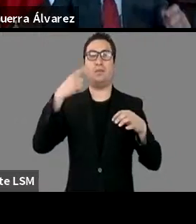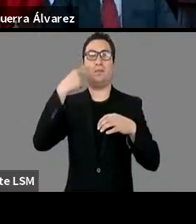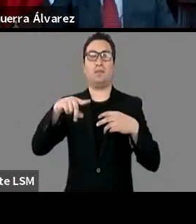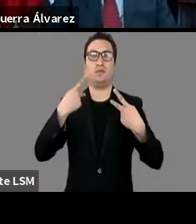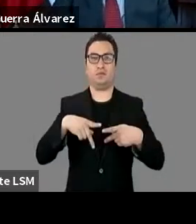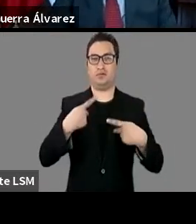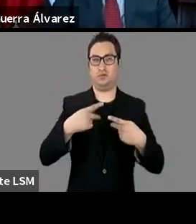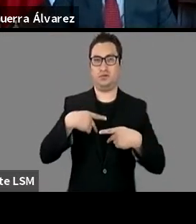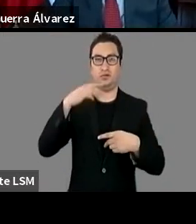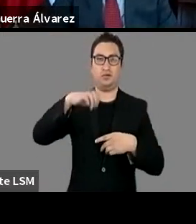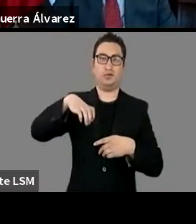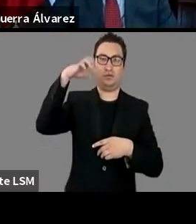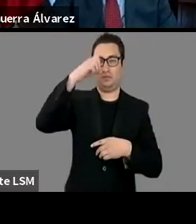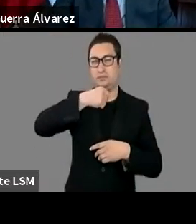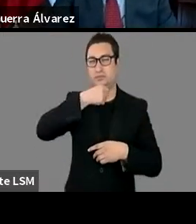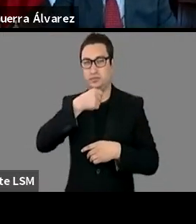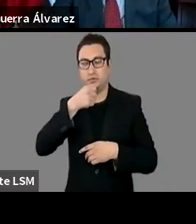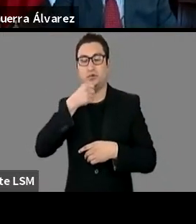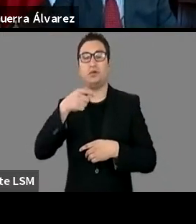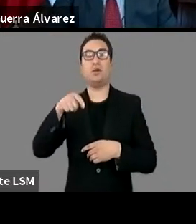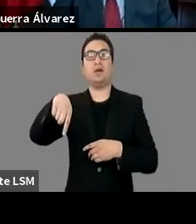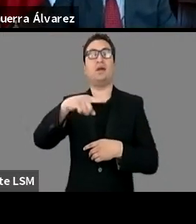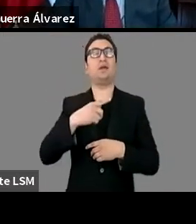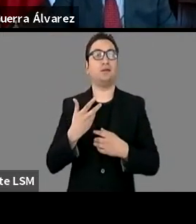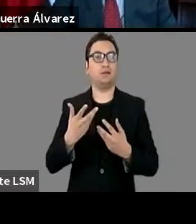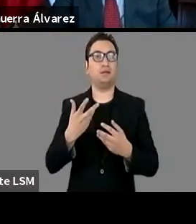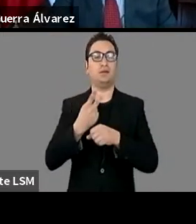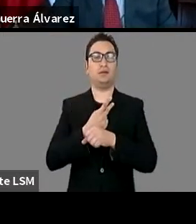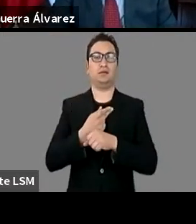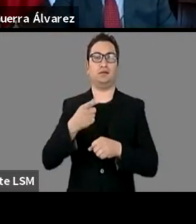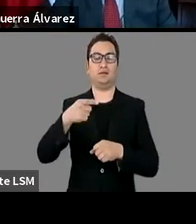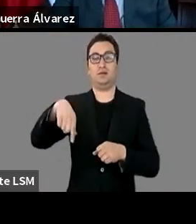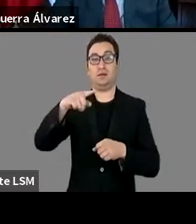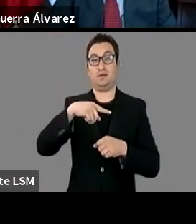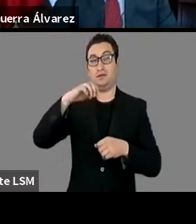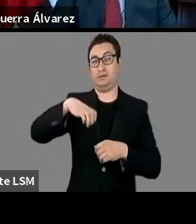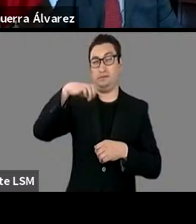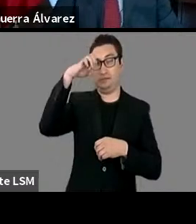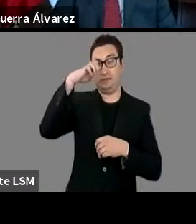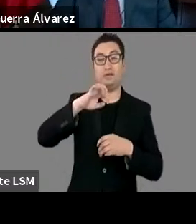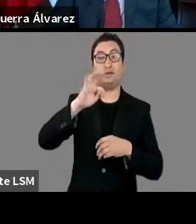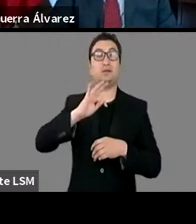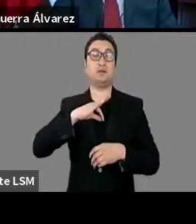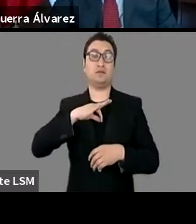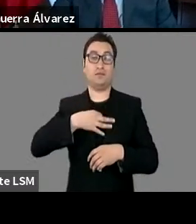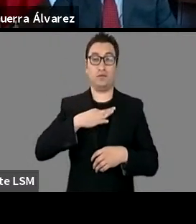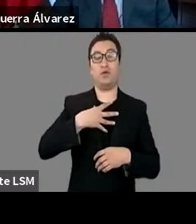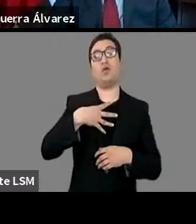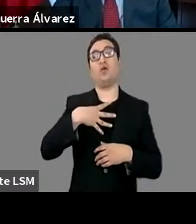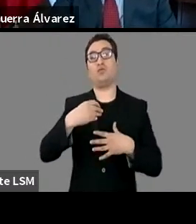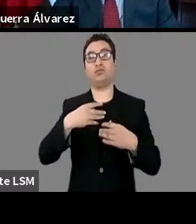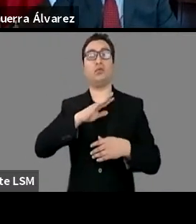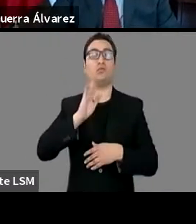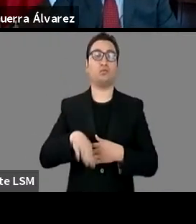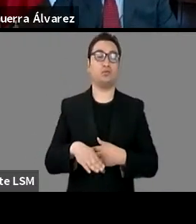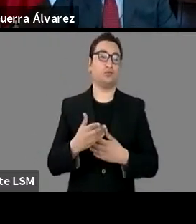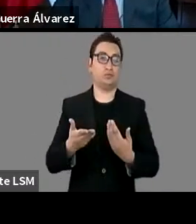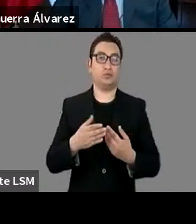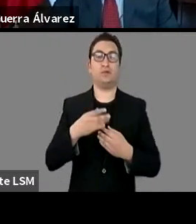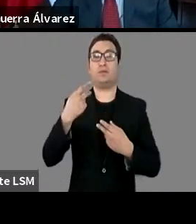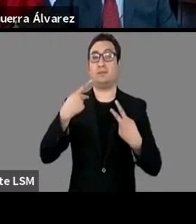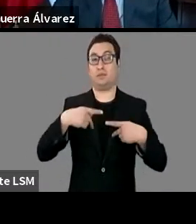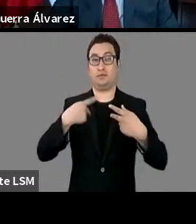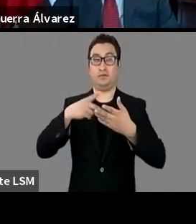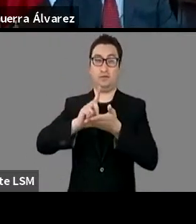lugar a altas tasas de infecciones y muertes. Las personas con discapacidad institucionalizadas se enfrentan a